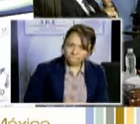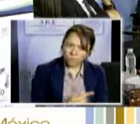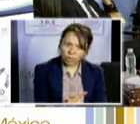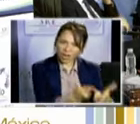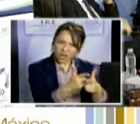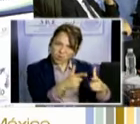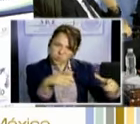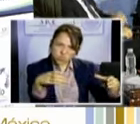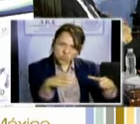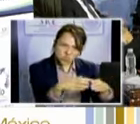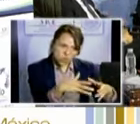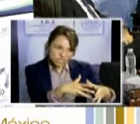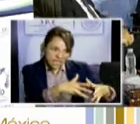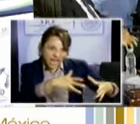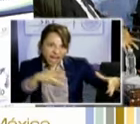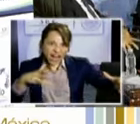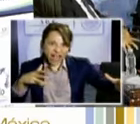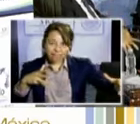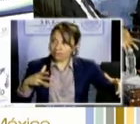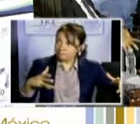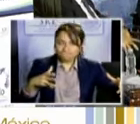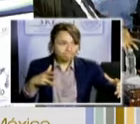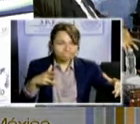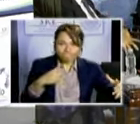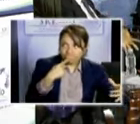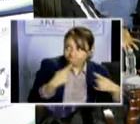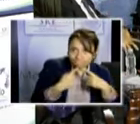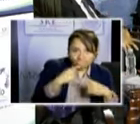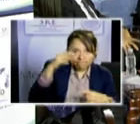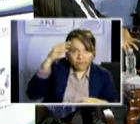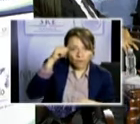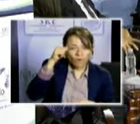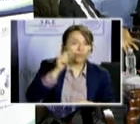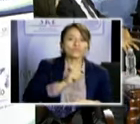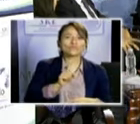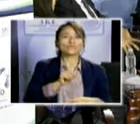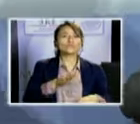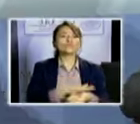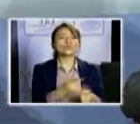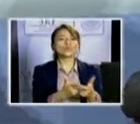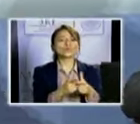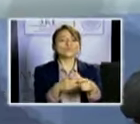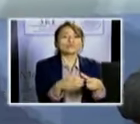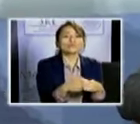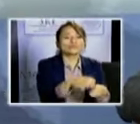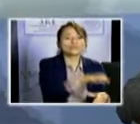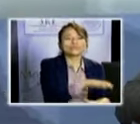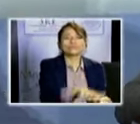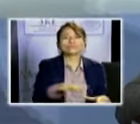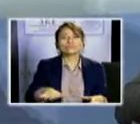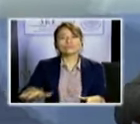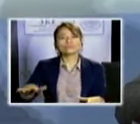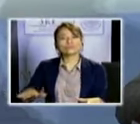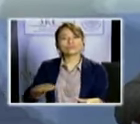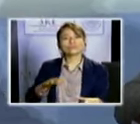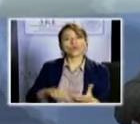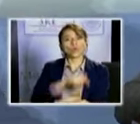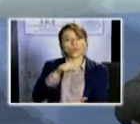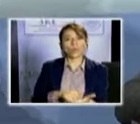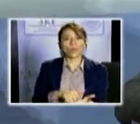por grupos criminales predatorios territoriales. La extorsión no tiene nada que ver con Estados